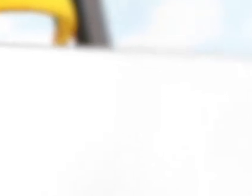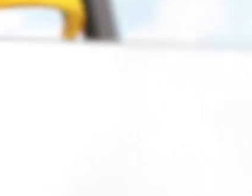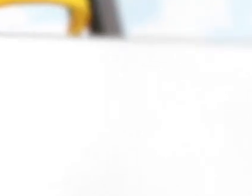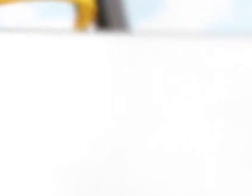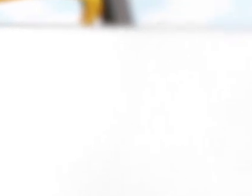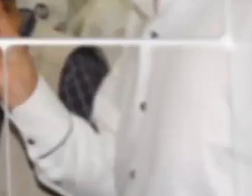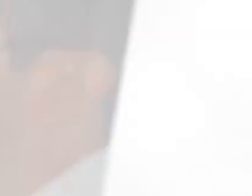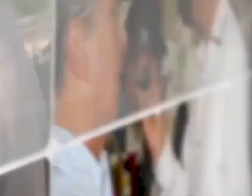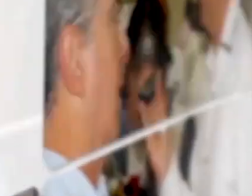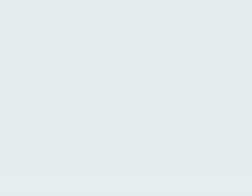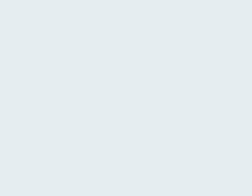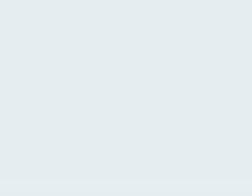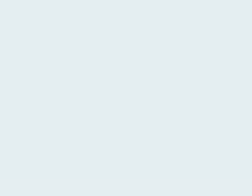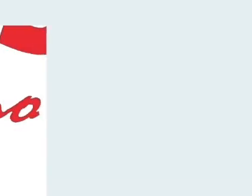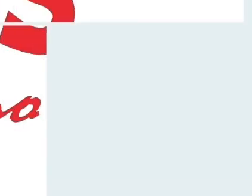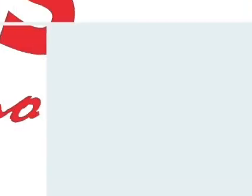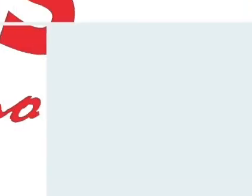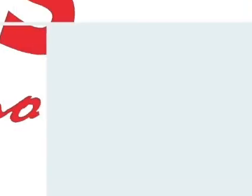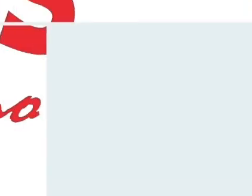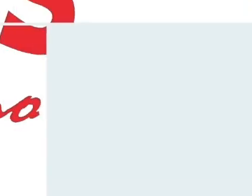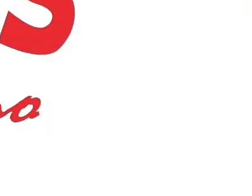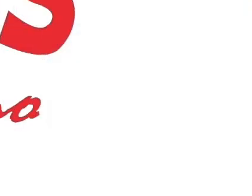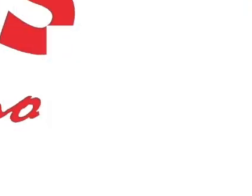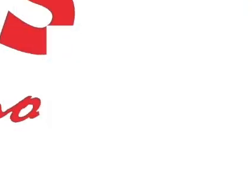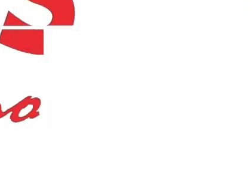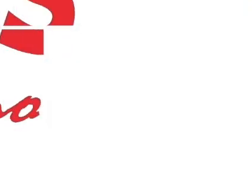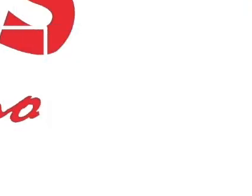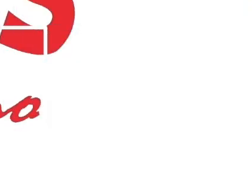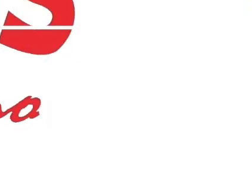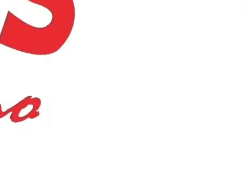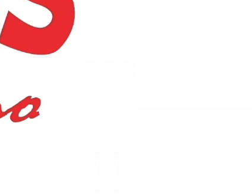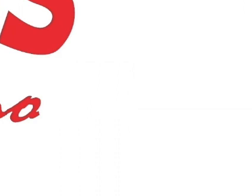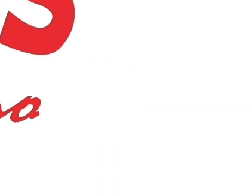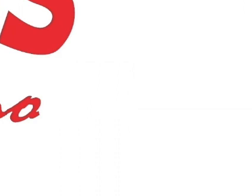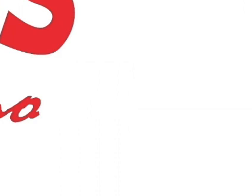amables wwwl Chivas delano.com